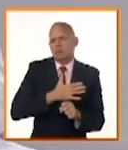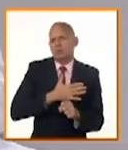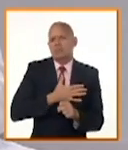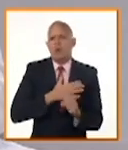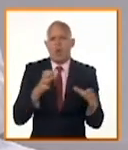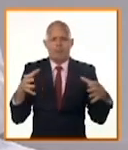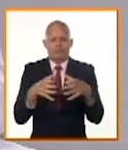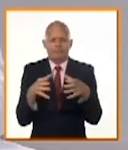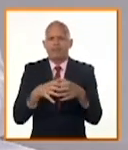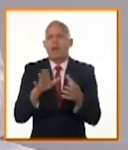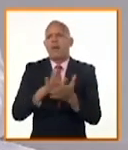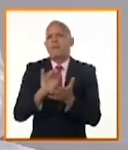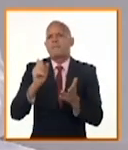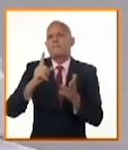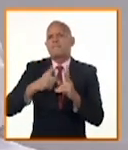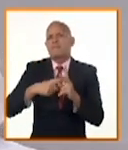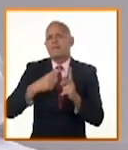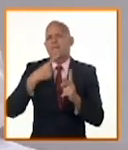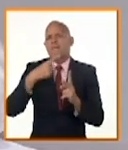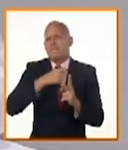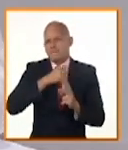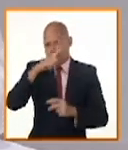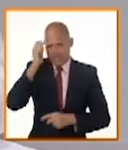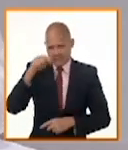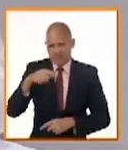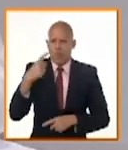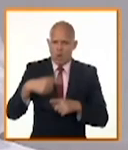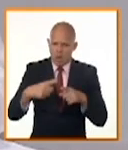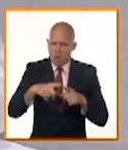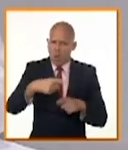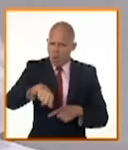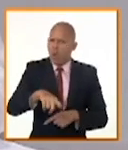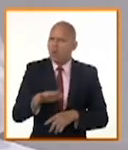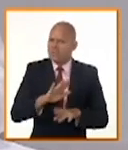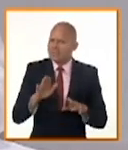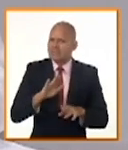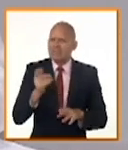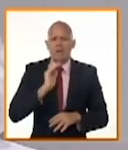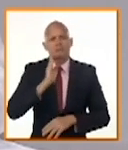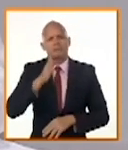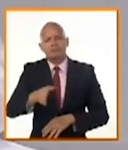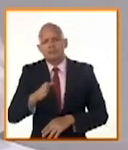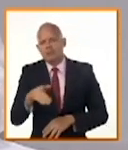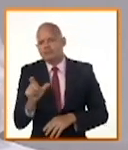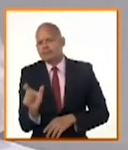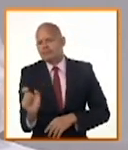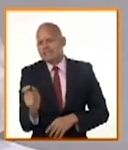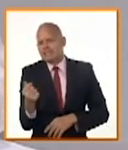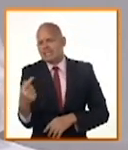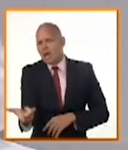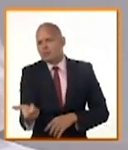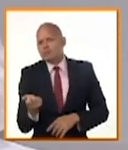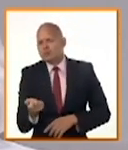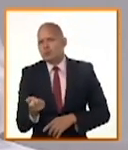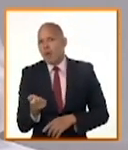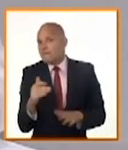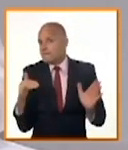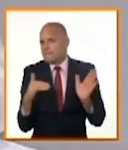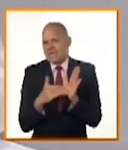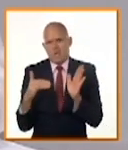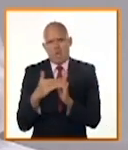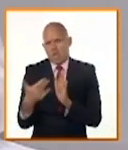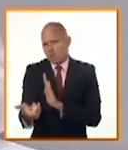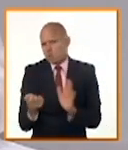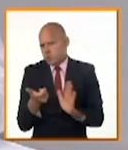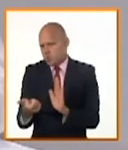tanto por las estadísticas como por el sentido también de la de las personas que estaban también solicitando algún algún nivel de acciones con respecto